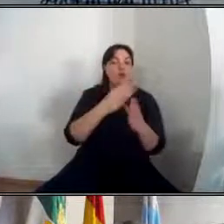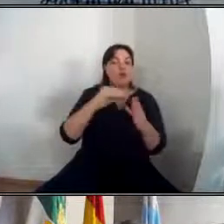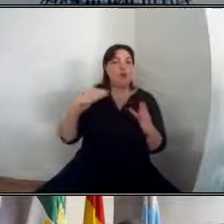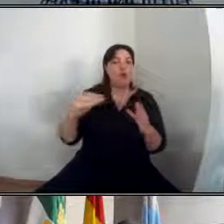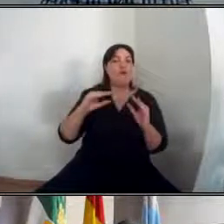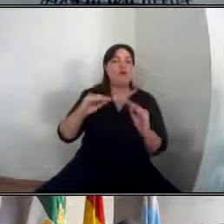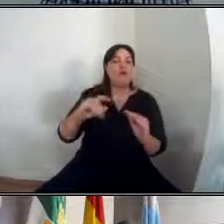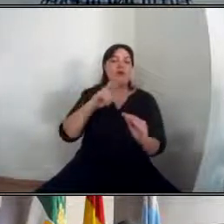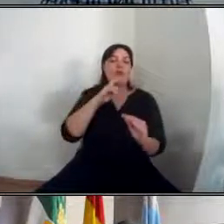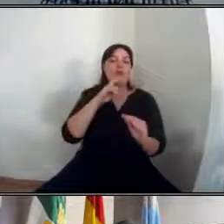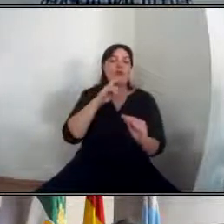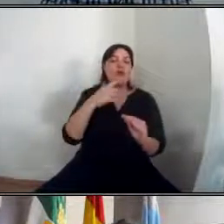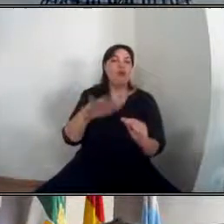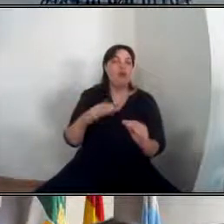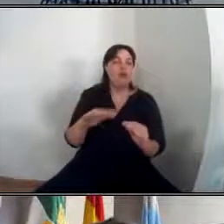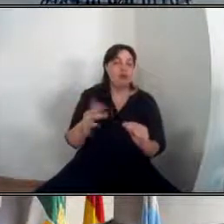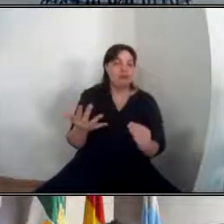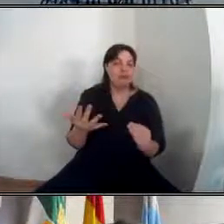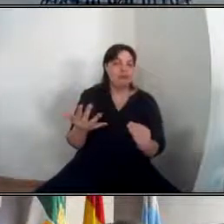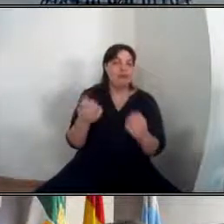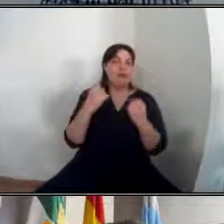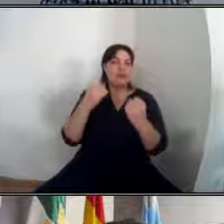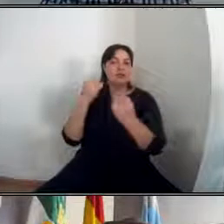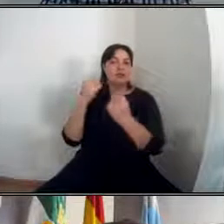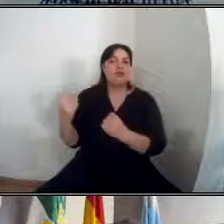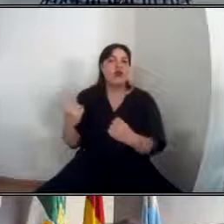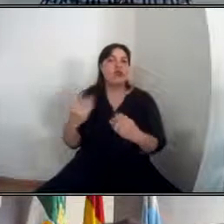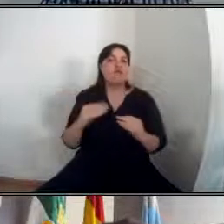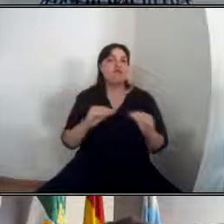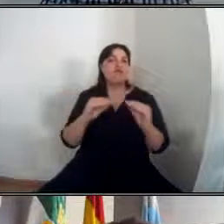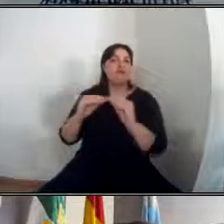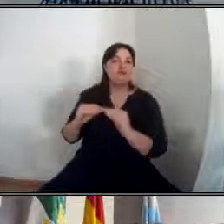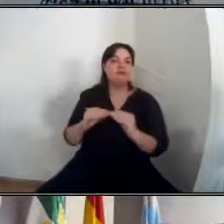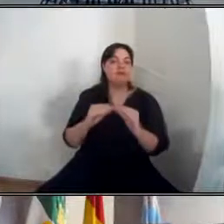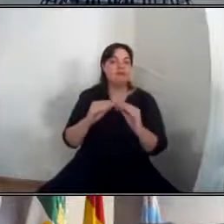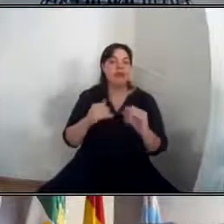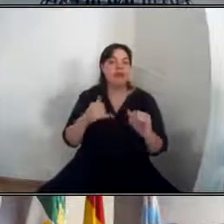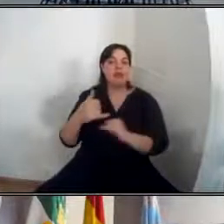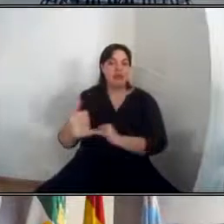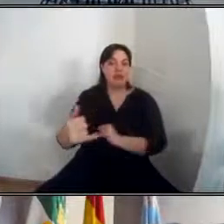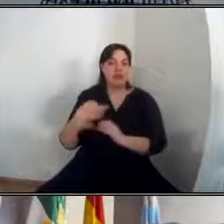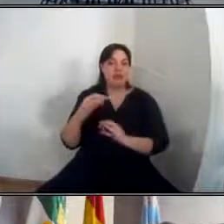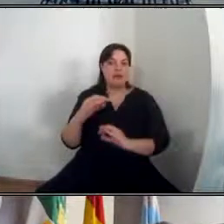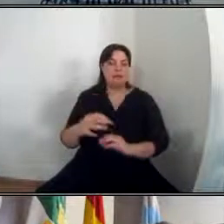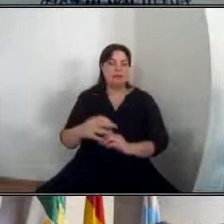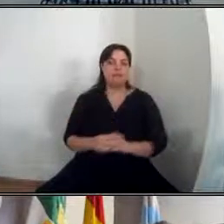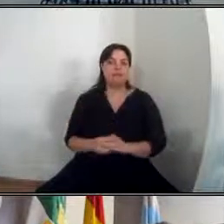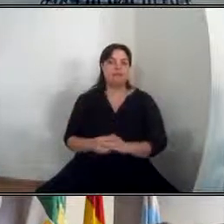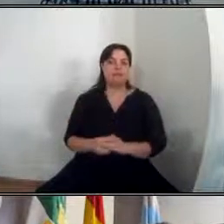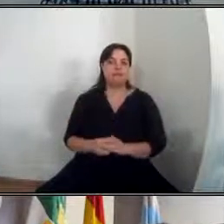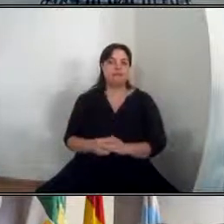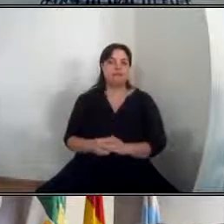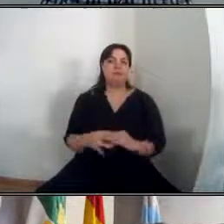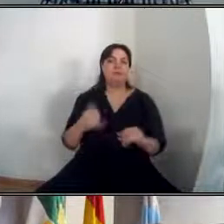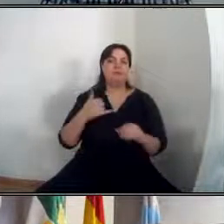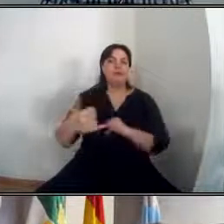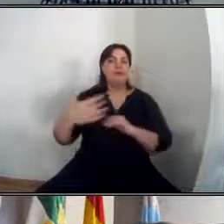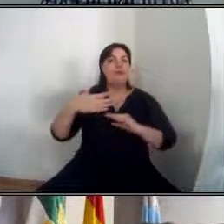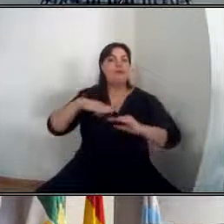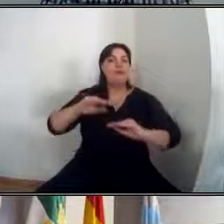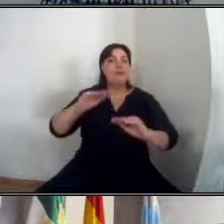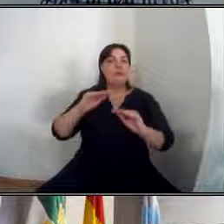en instituciones comunitarias, van en esa línea, en la línea de la formación, de